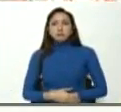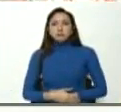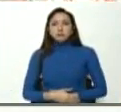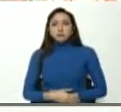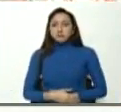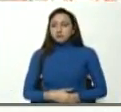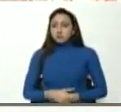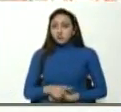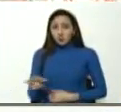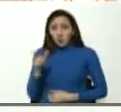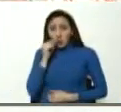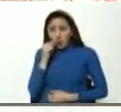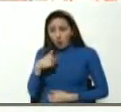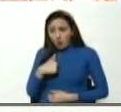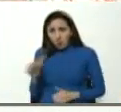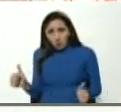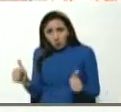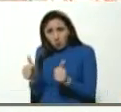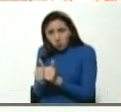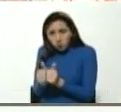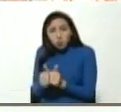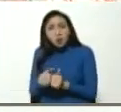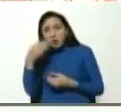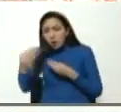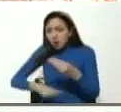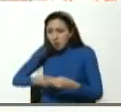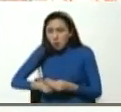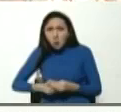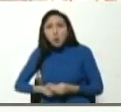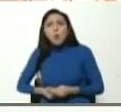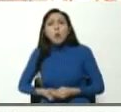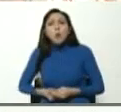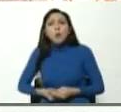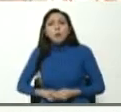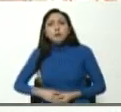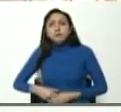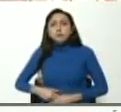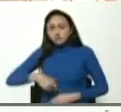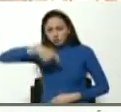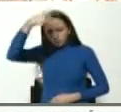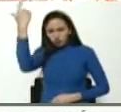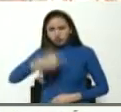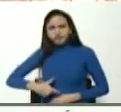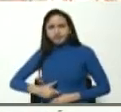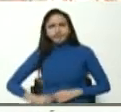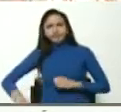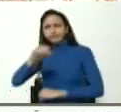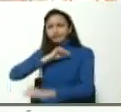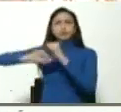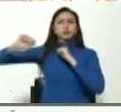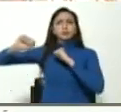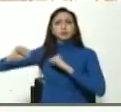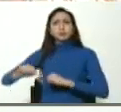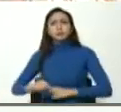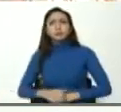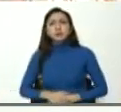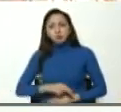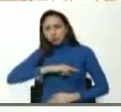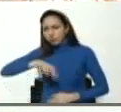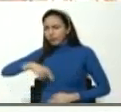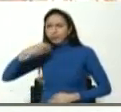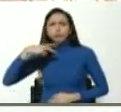pedro carreño y yo con cierta astucia y picardía picamos cabo de ahí nos